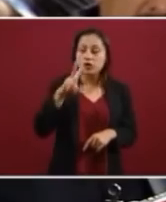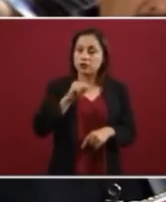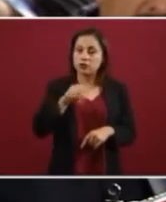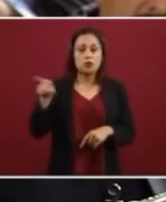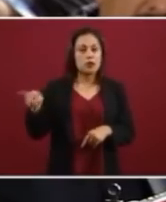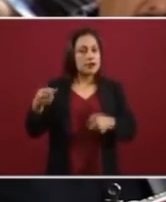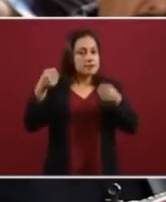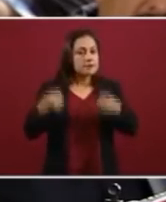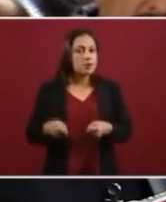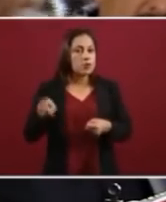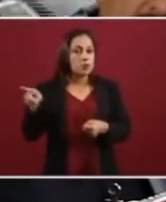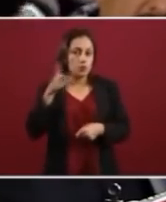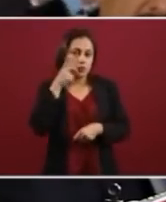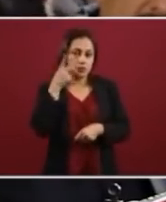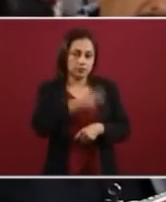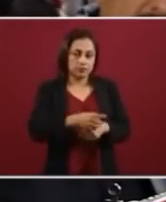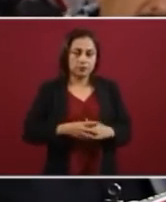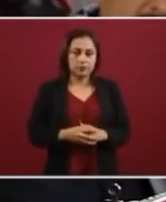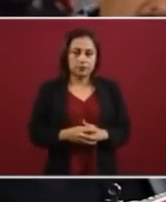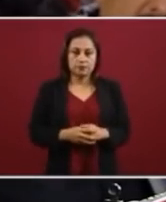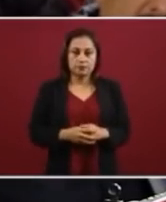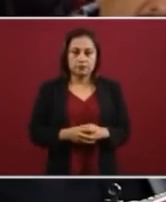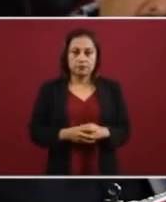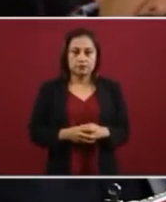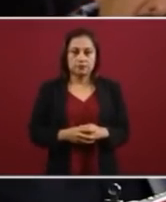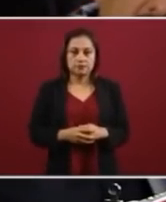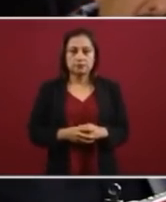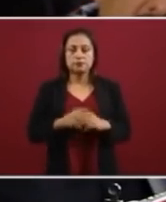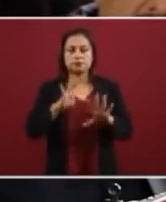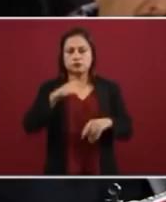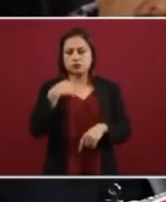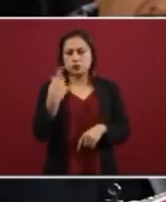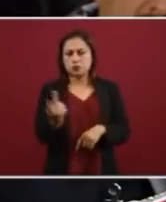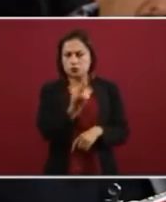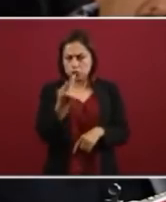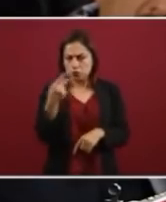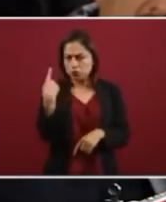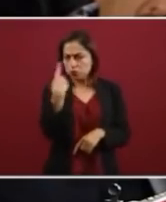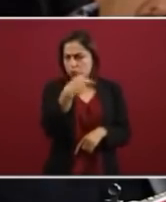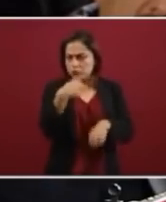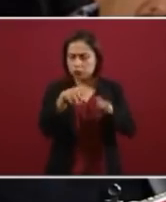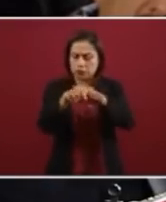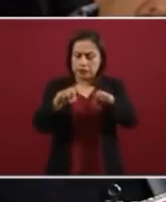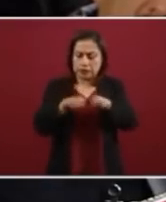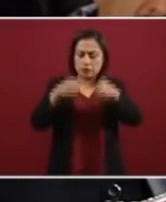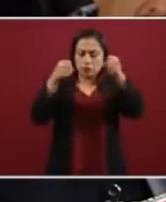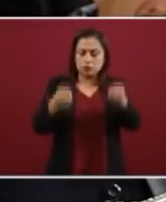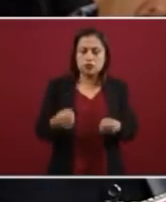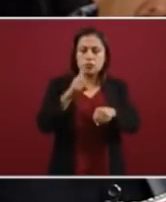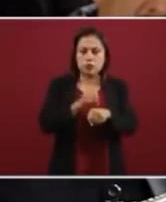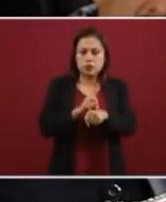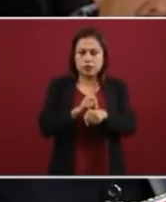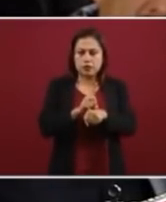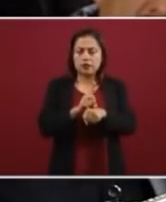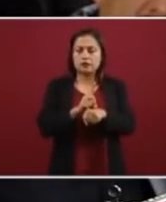fueron asesinados a tiros el 4 de noviembre en un territorio cuyo control es disputado por el cártel de Sinaloa y la banda